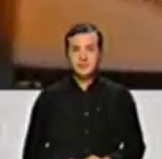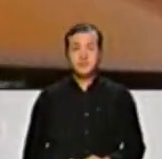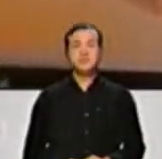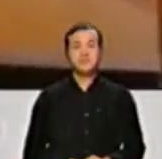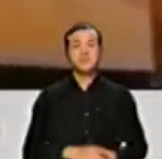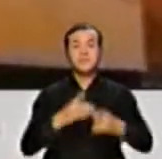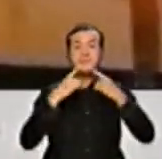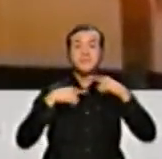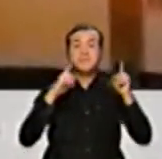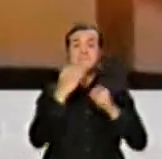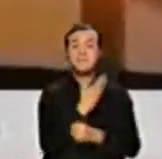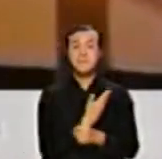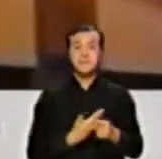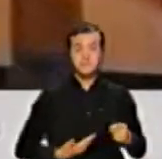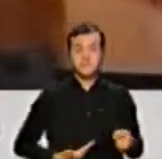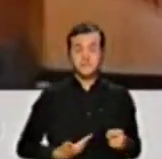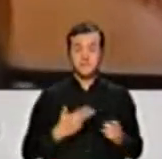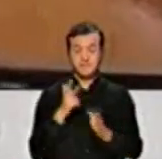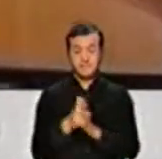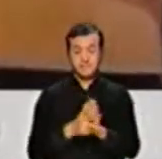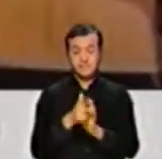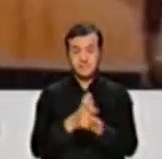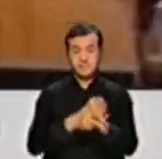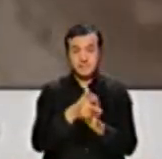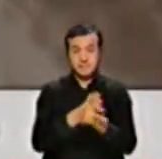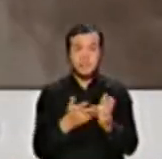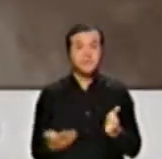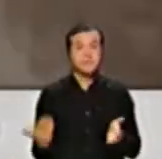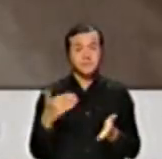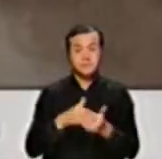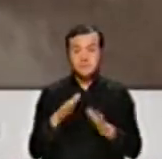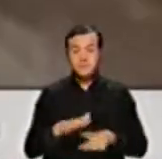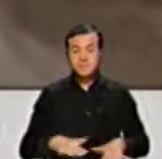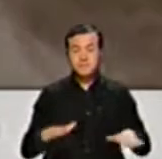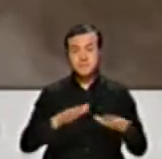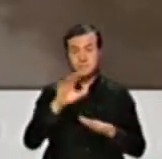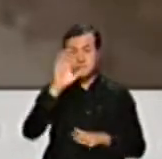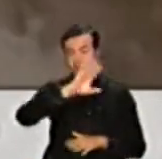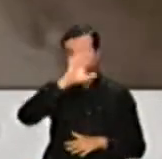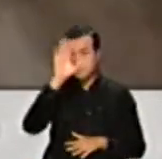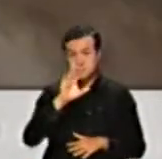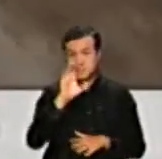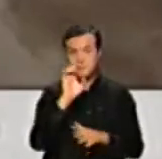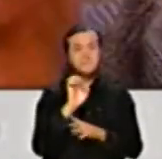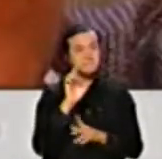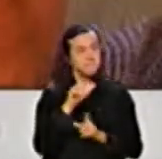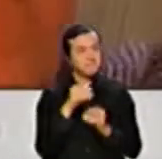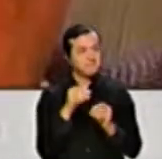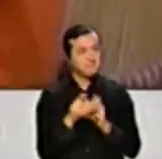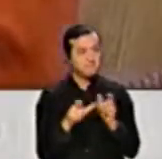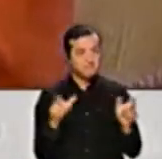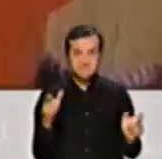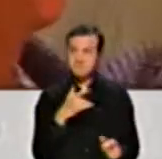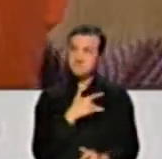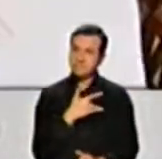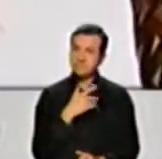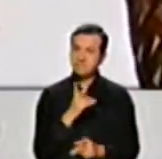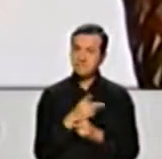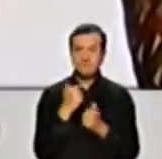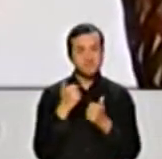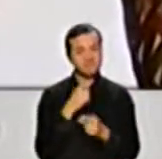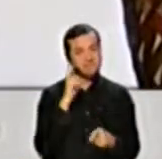El anuncio presidencial de que la transportación férrea regresará a la costa ecuatoriana es bien recibida por el sector de la